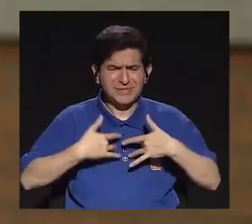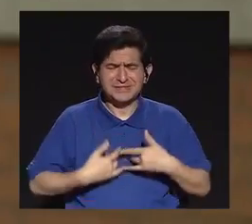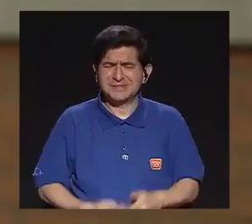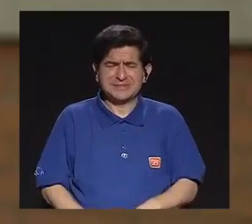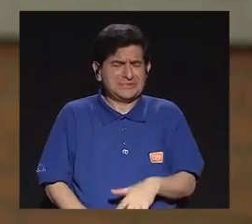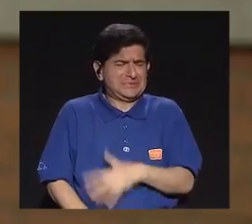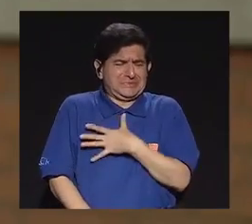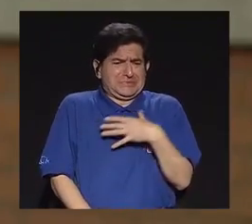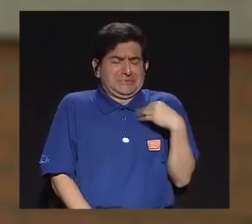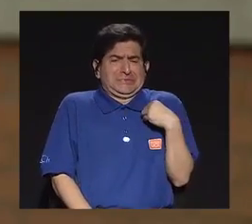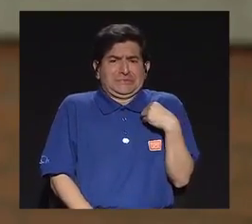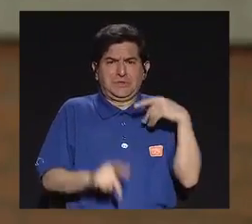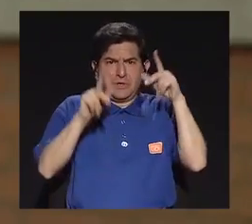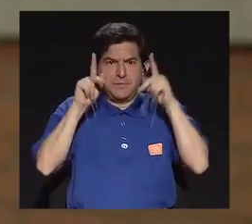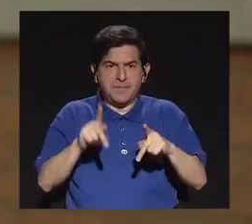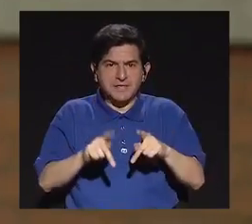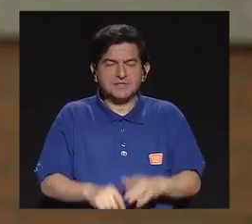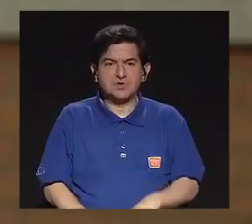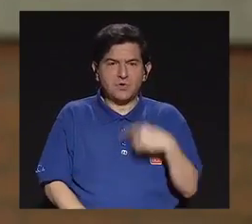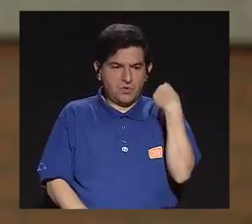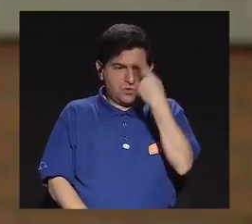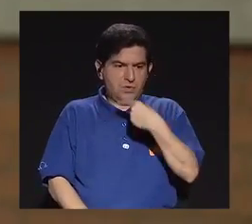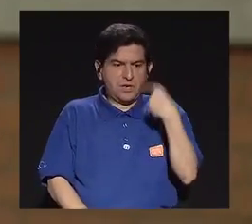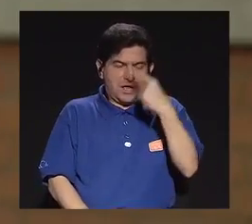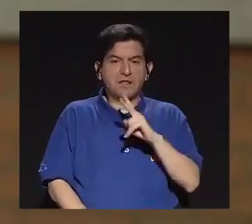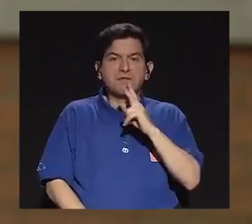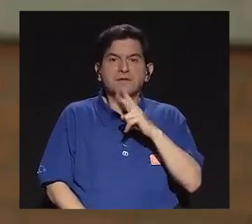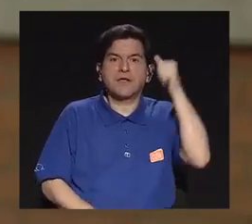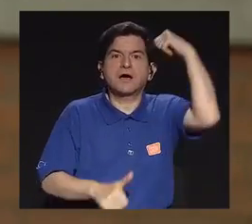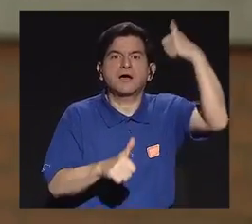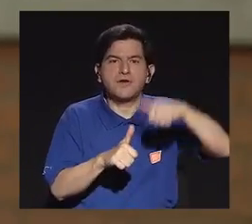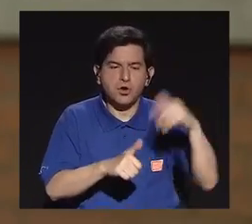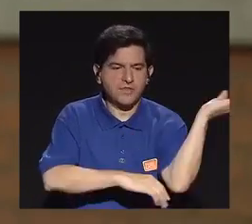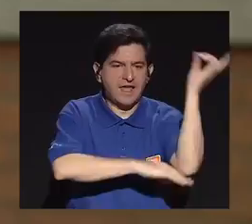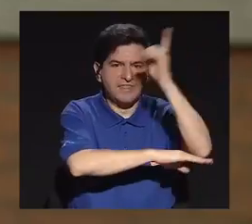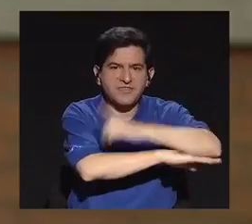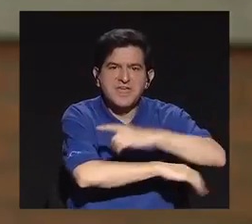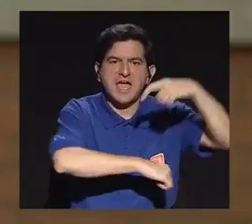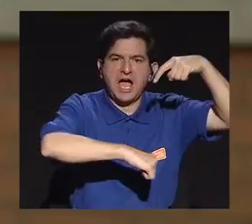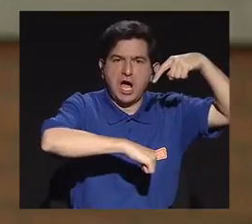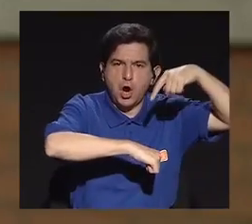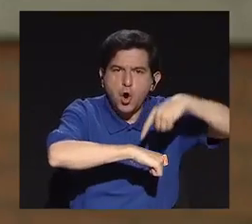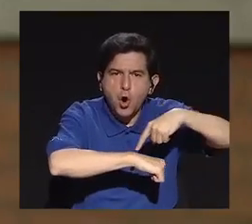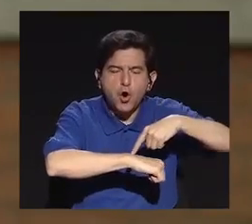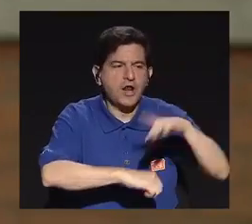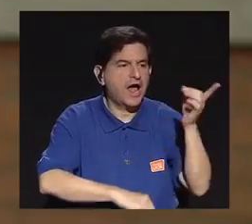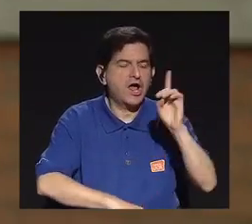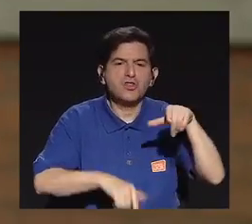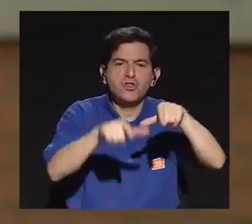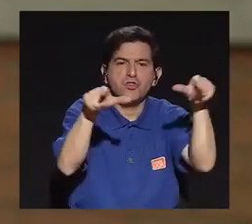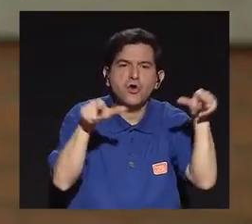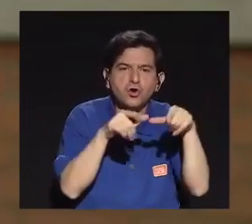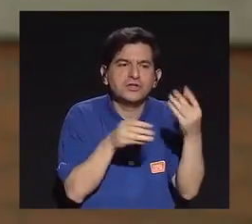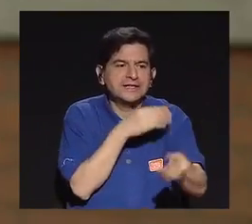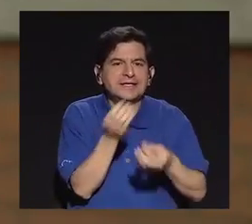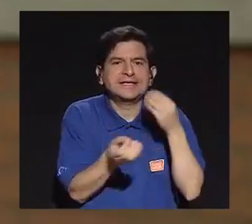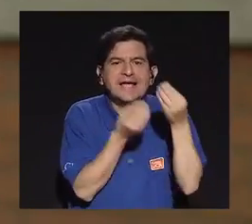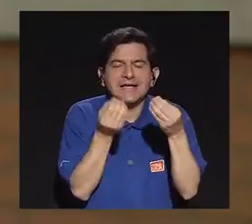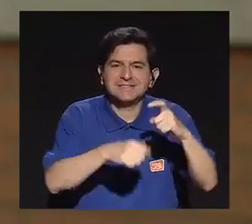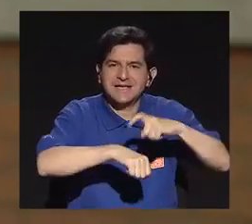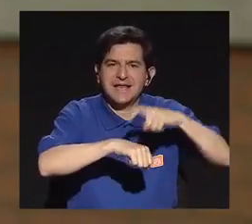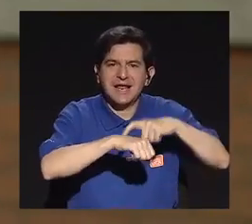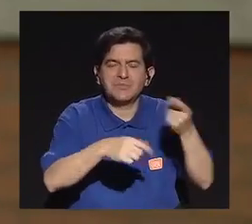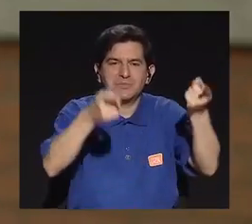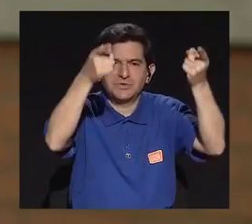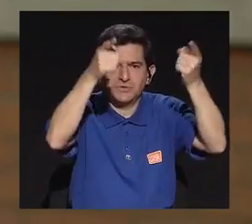muy desagradable. Entonces el paciente, si tuvo un vértigo de verdad, el paciente se va a acordar el día, la hora, dónde estaba, qué estaba haciendo en